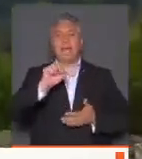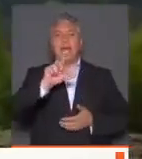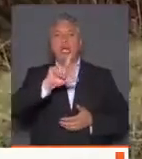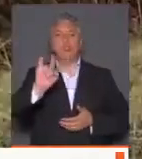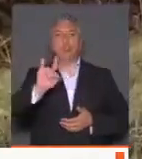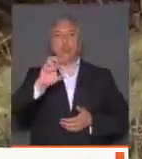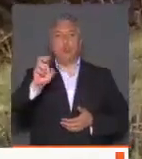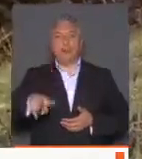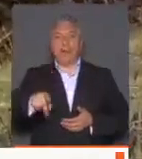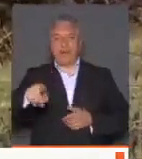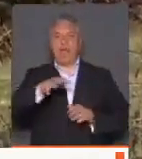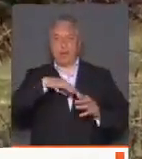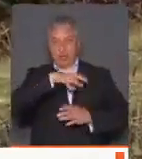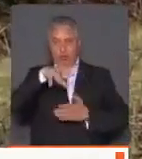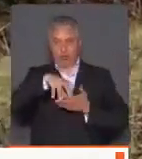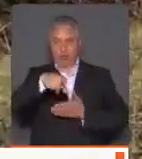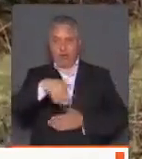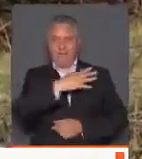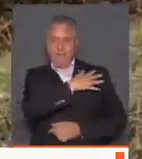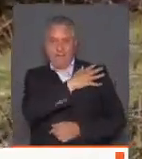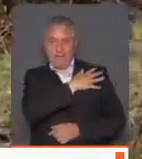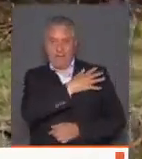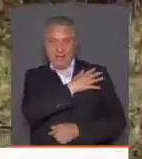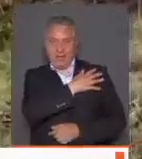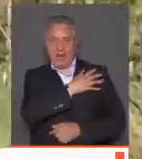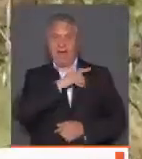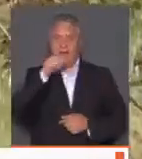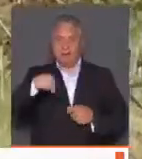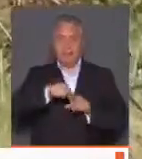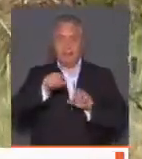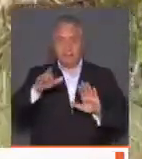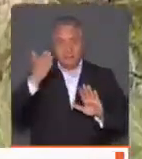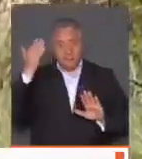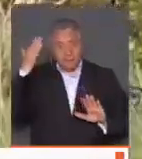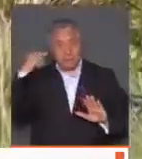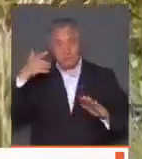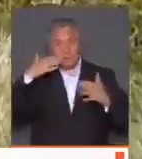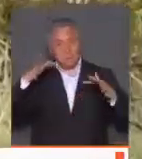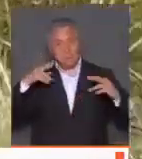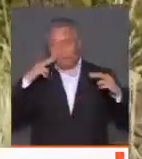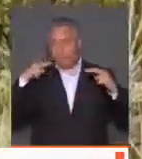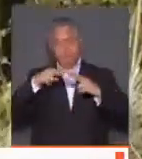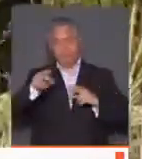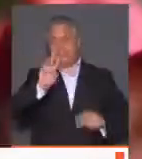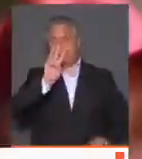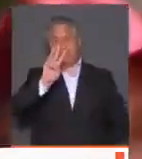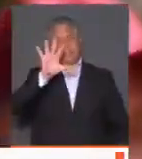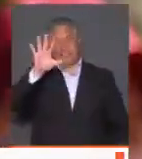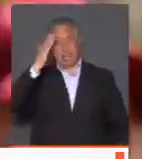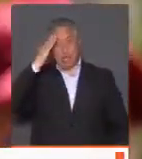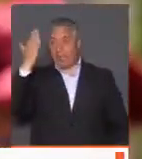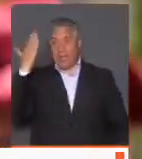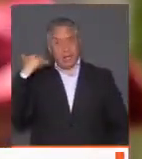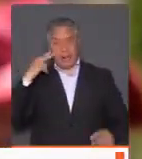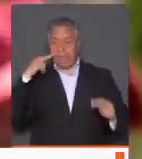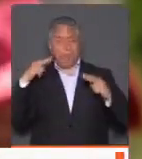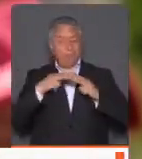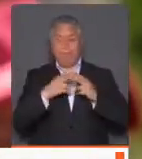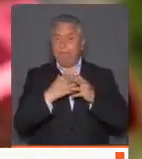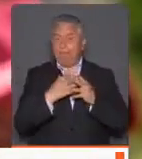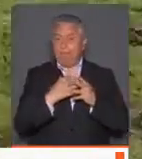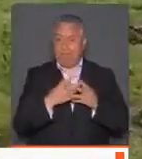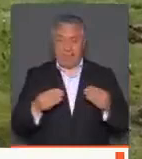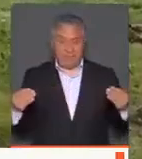su familia perdió todo contacto con Nazario hace exactamente 35 días Desde esa fecha han realizado